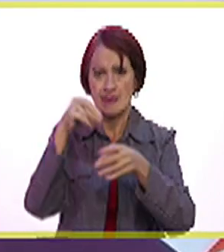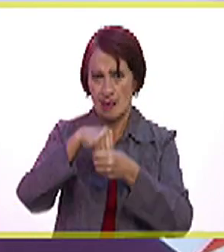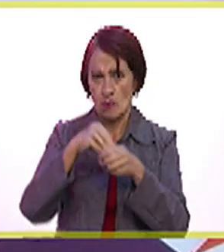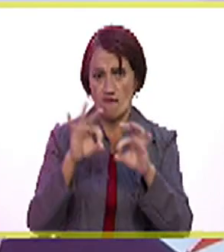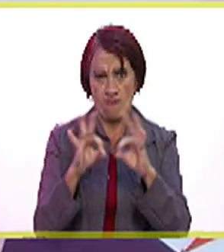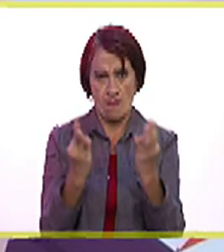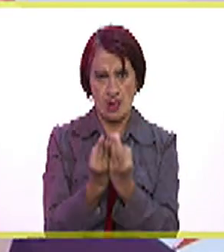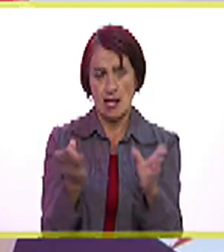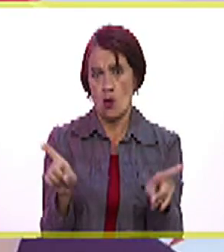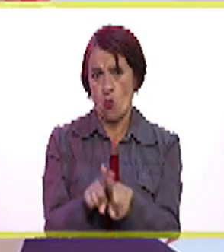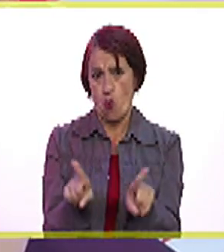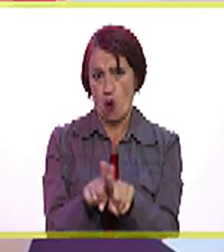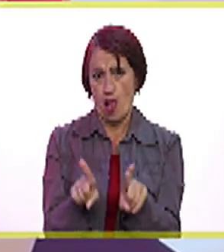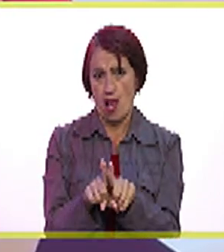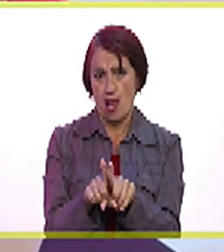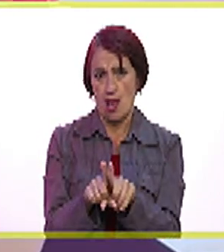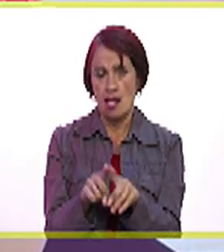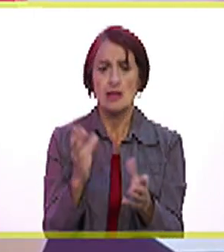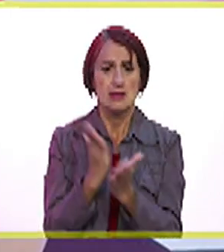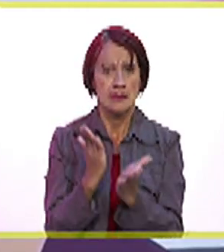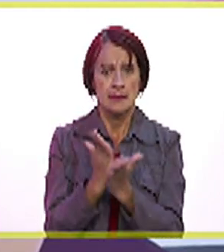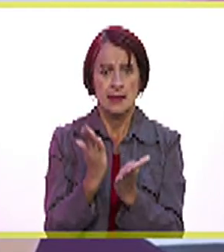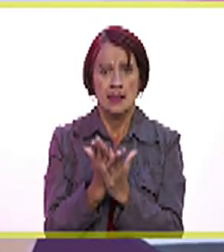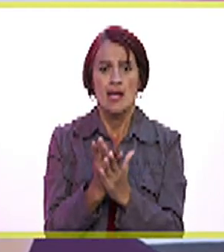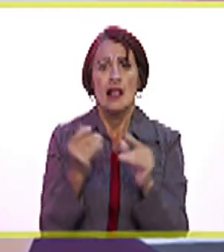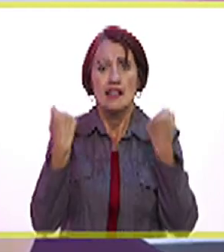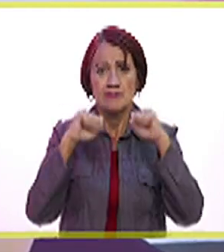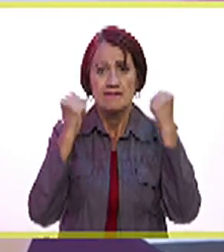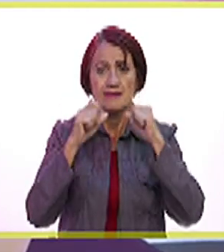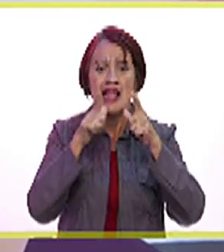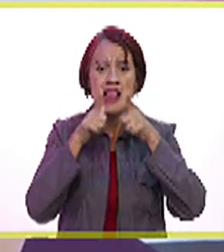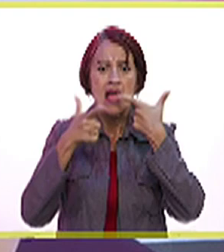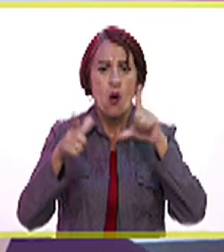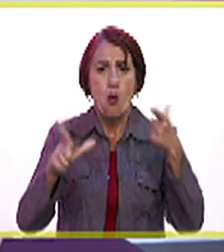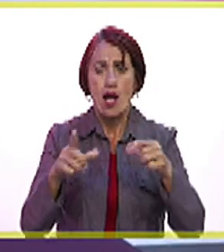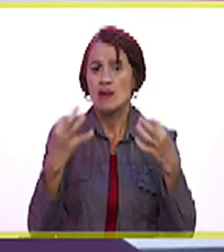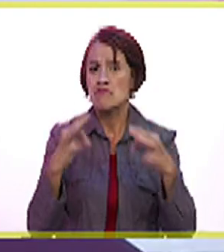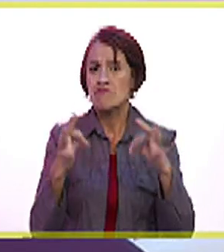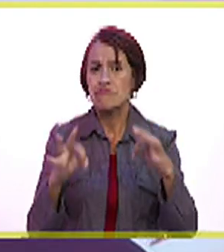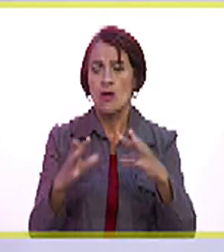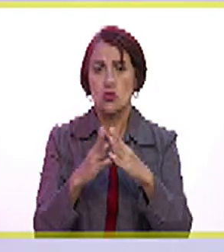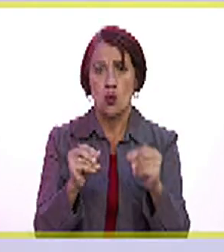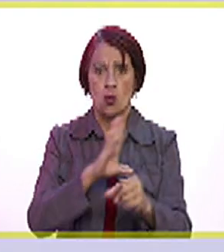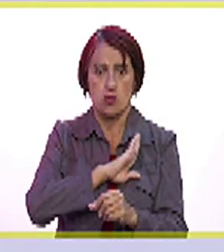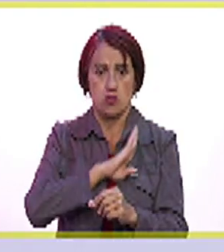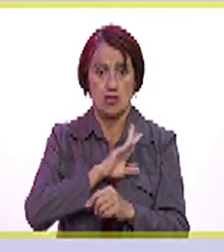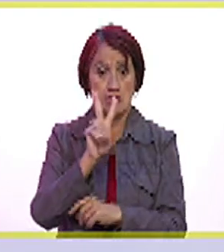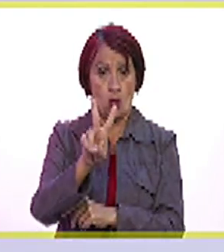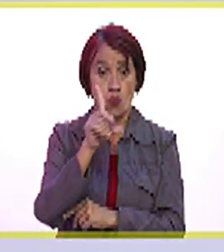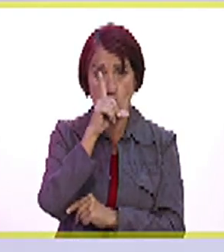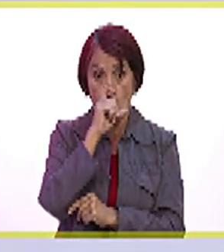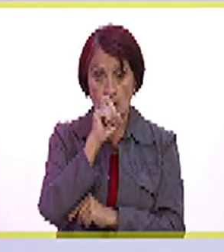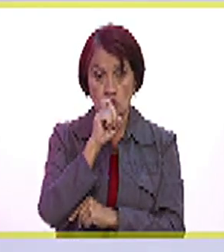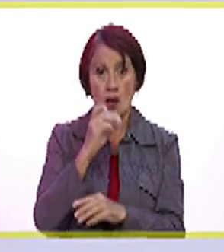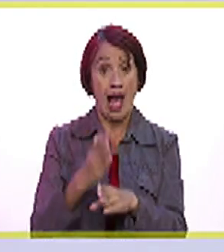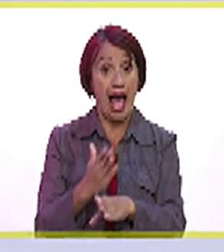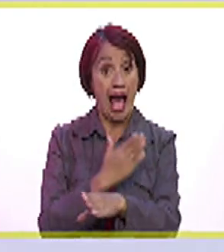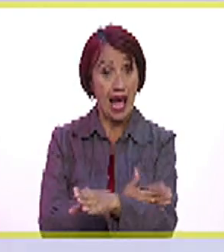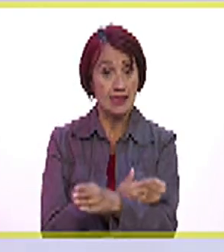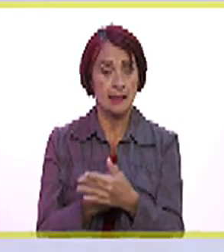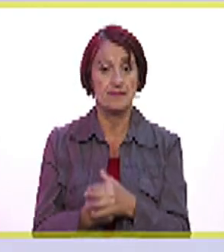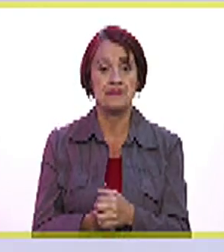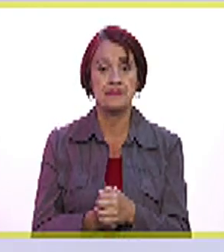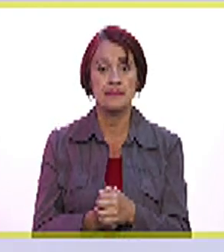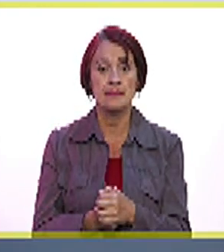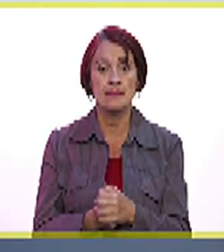calle también. El día a día nosotros practicamos lo que es el lenguaje coloquial. Entonces, para segundo año estaremos hablando, pero antes vamos a prestar